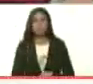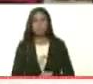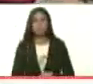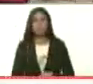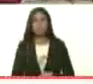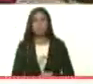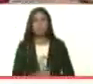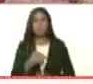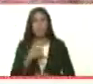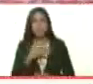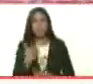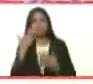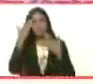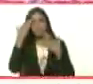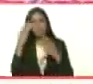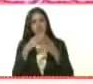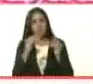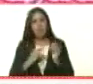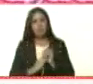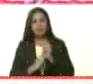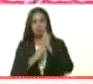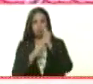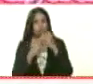Quiero saludar a toda la dirección,